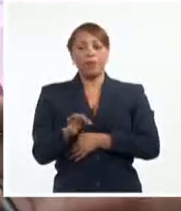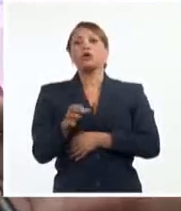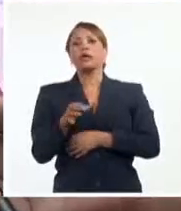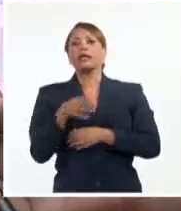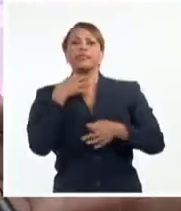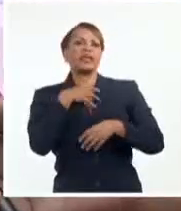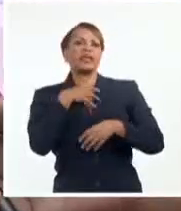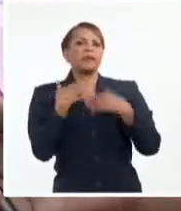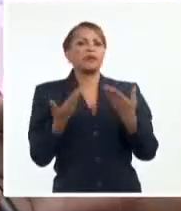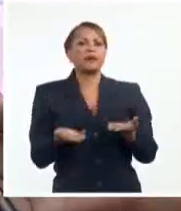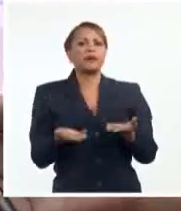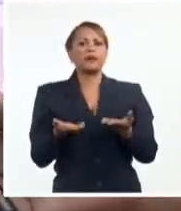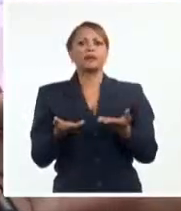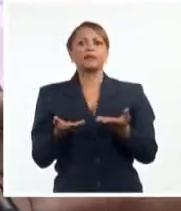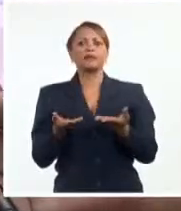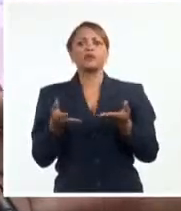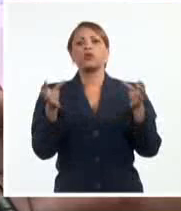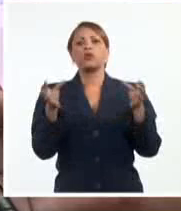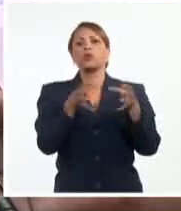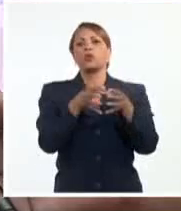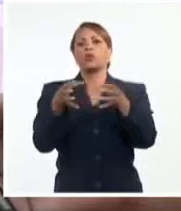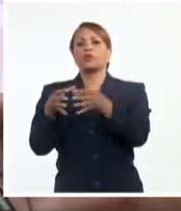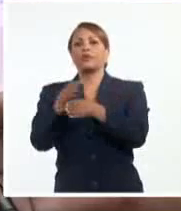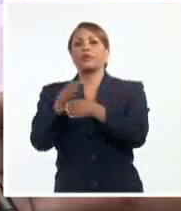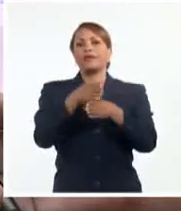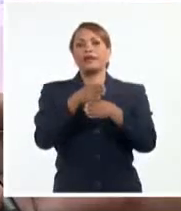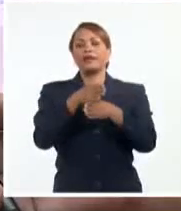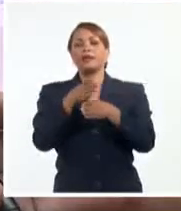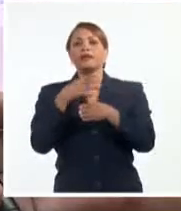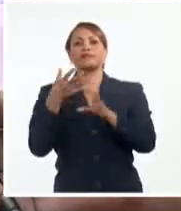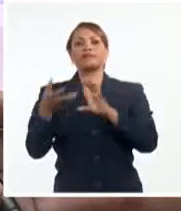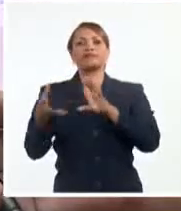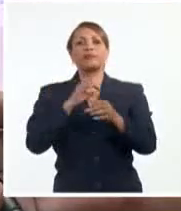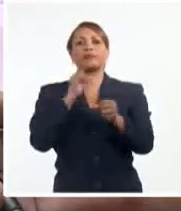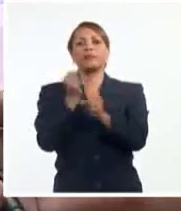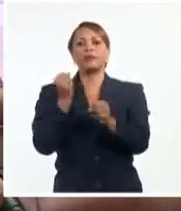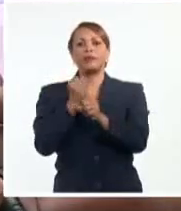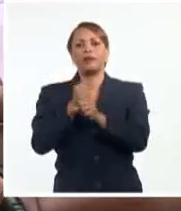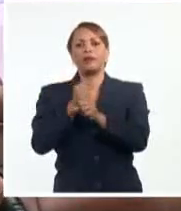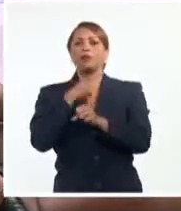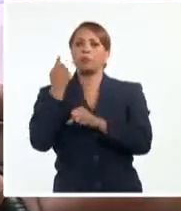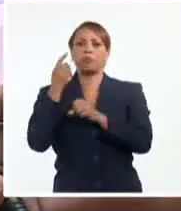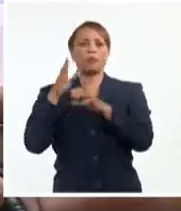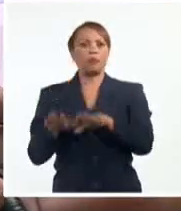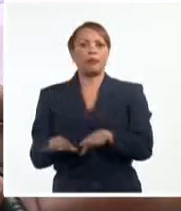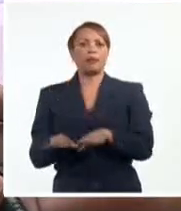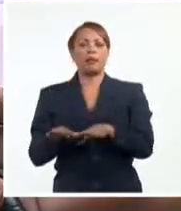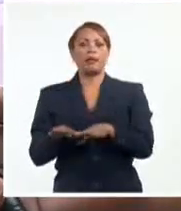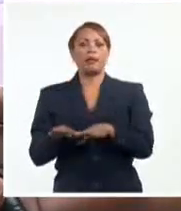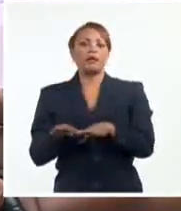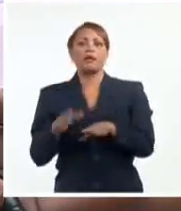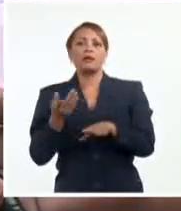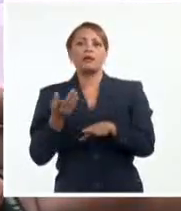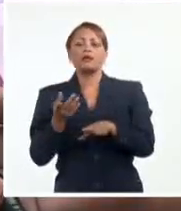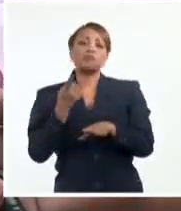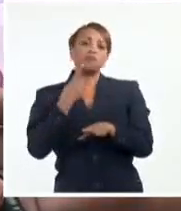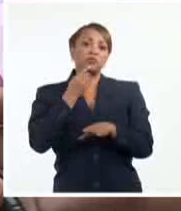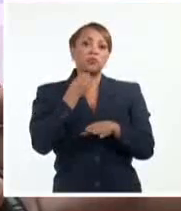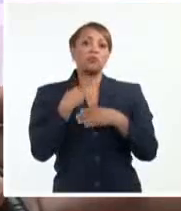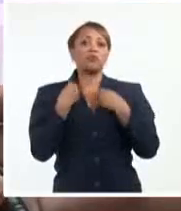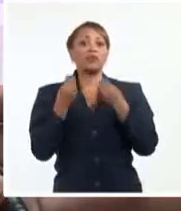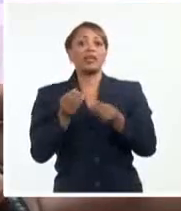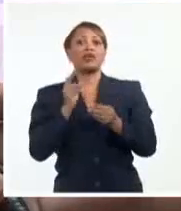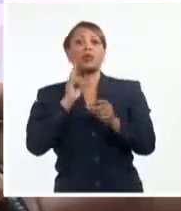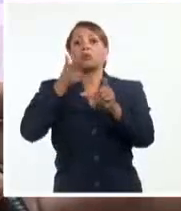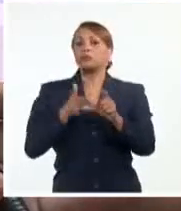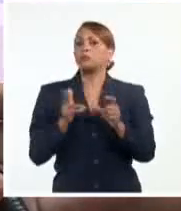tenemos un grupo de emplazamiento de las generaciones distribuidas que están fuera de servicio, porque no se pudo garantizar ni